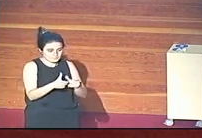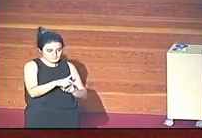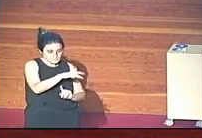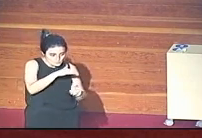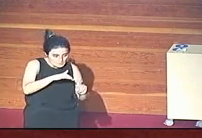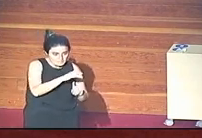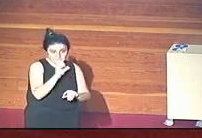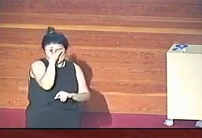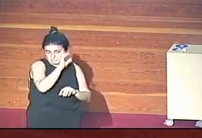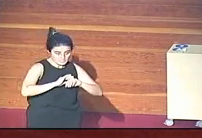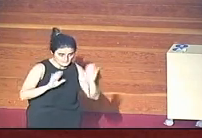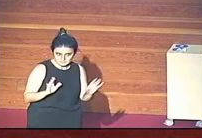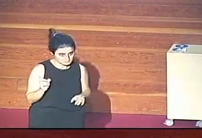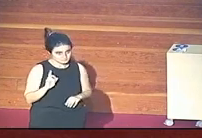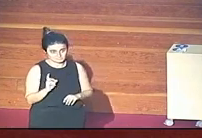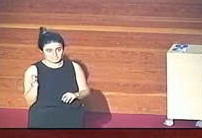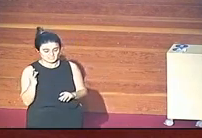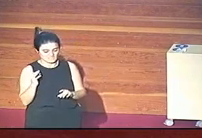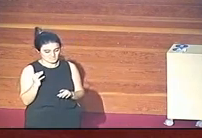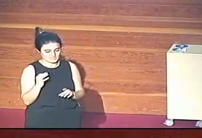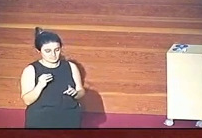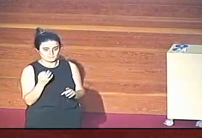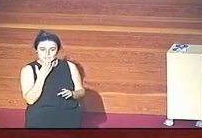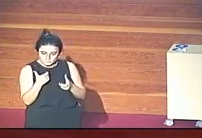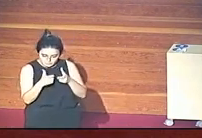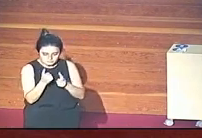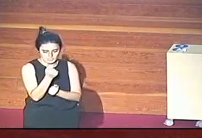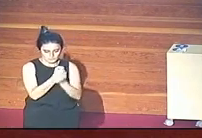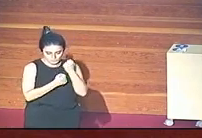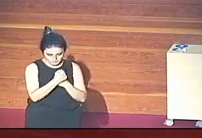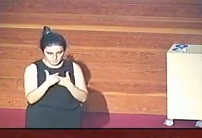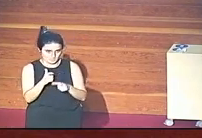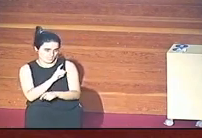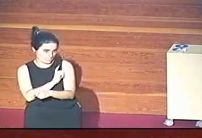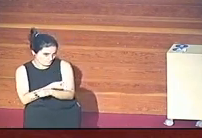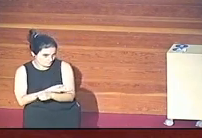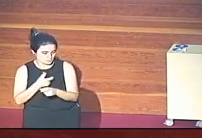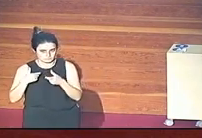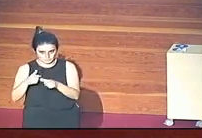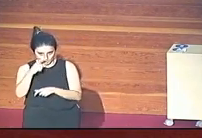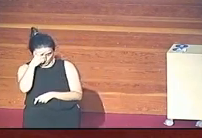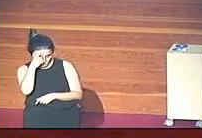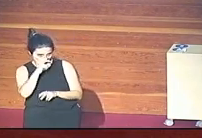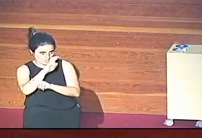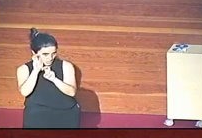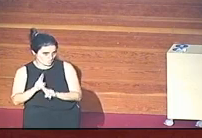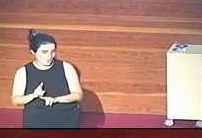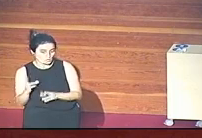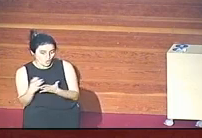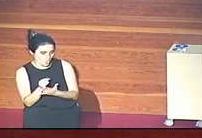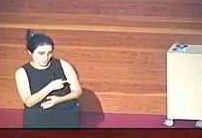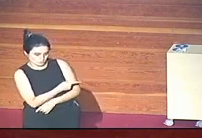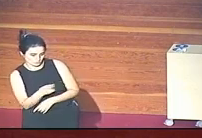ciencia sino que tiene que estar presente en economía en deportes en cultura en internacional en los